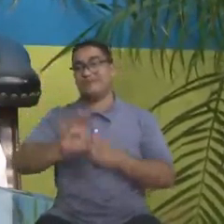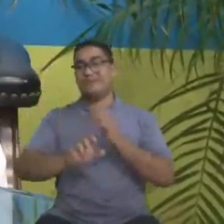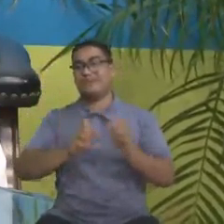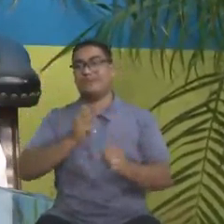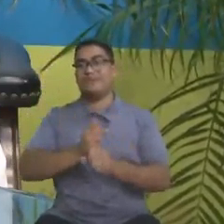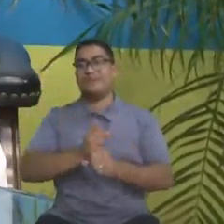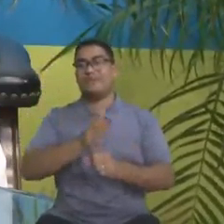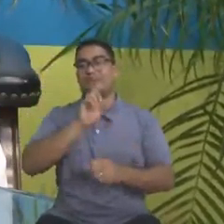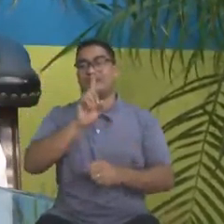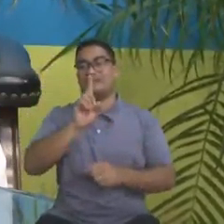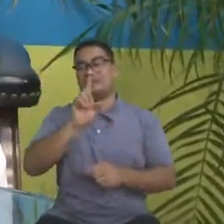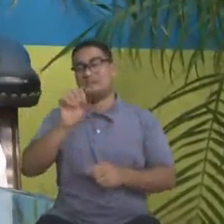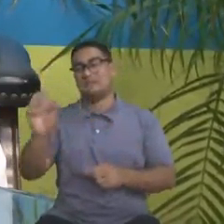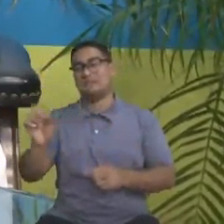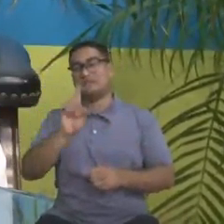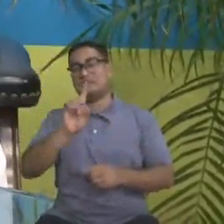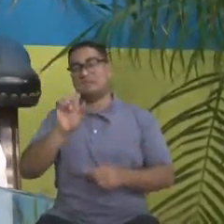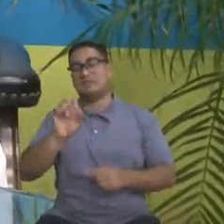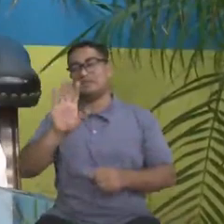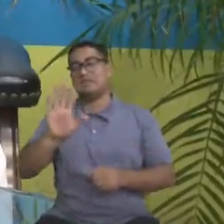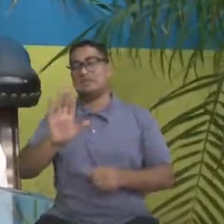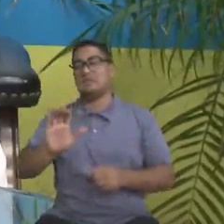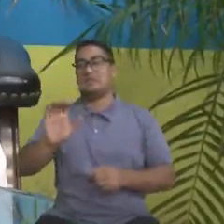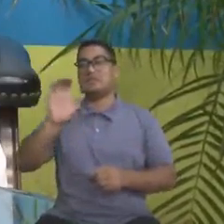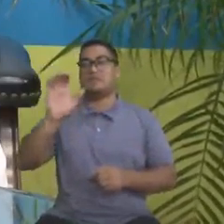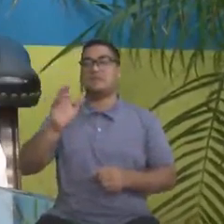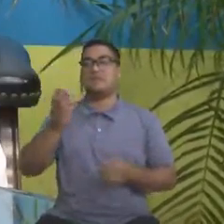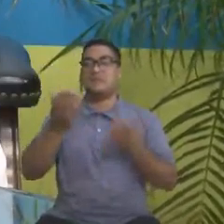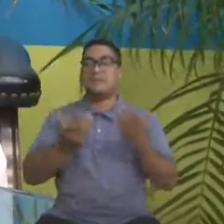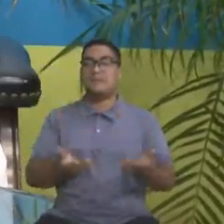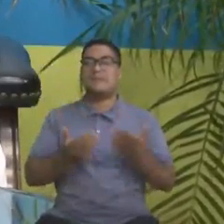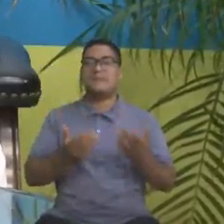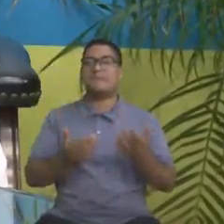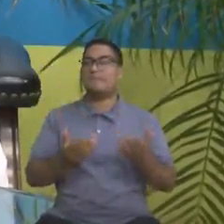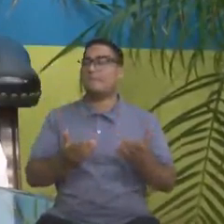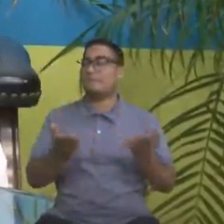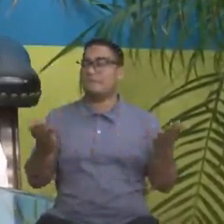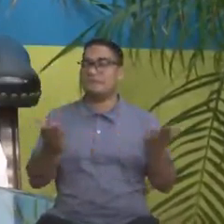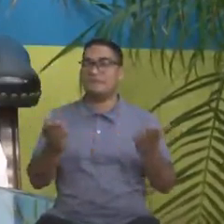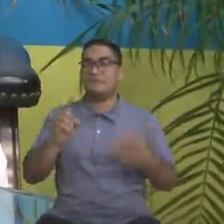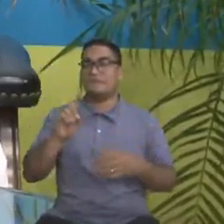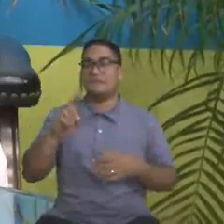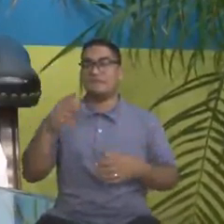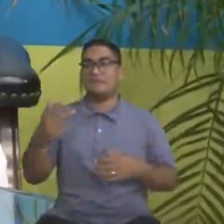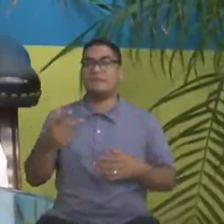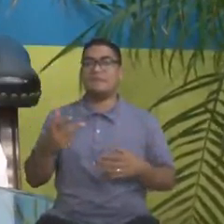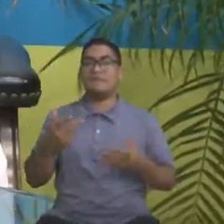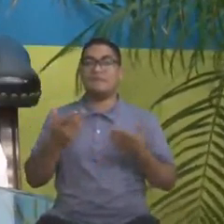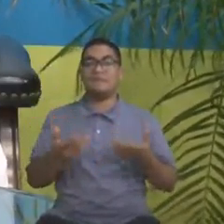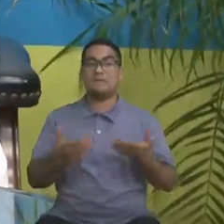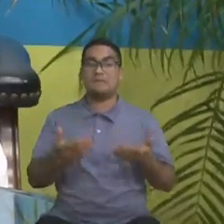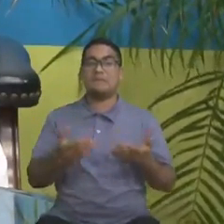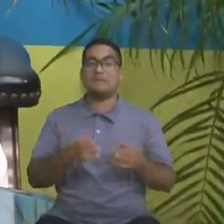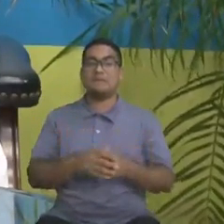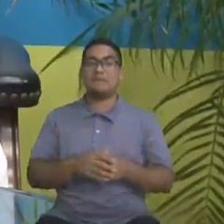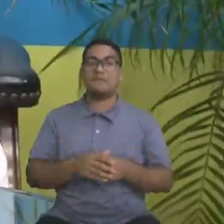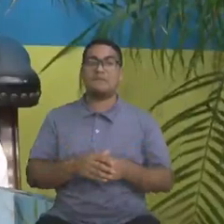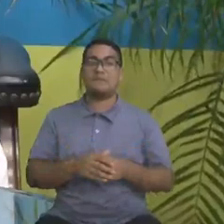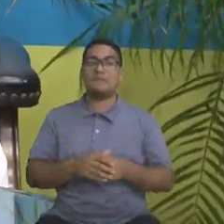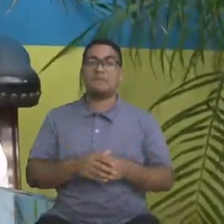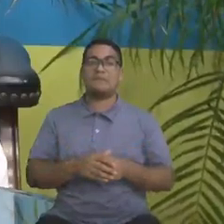Son 33 libras. Tiene que medir 90 centímetros. Un niño de 5.